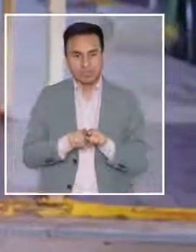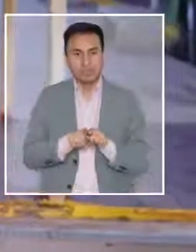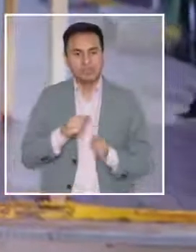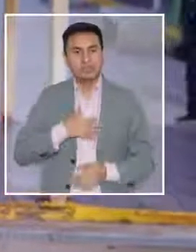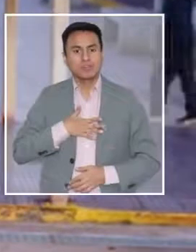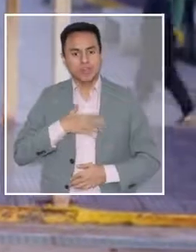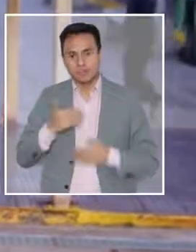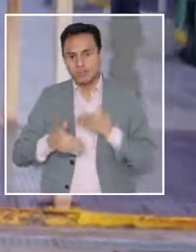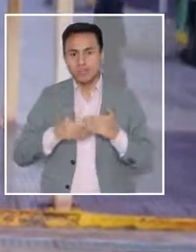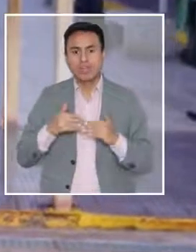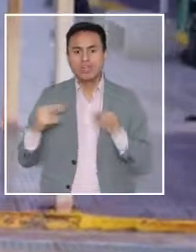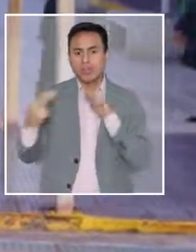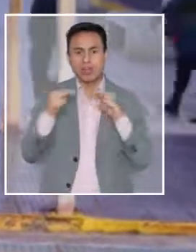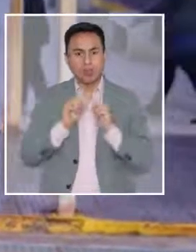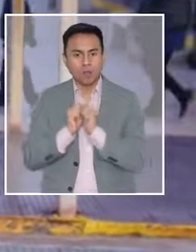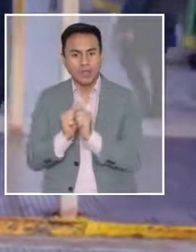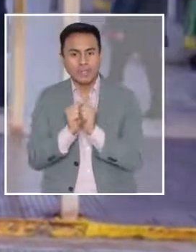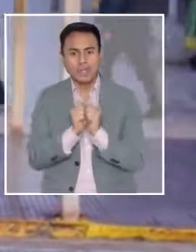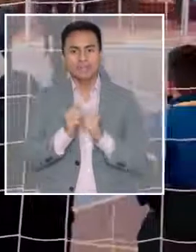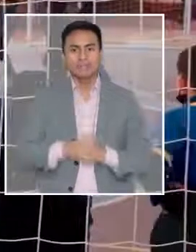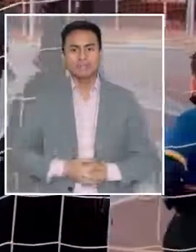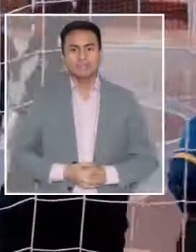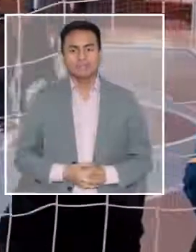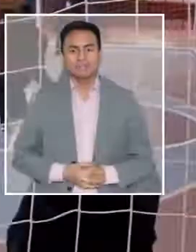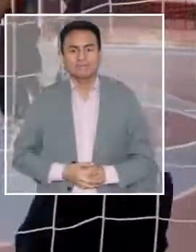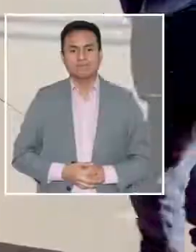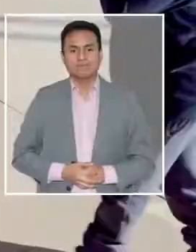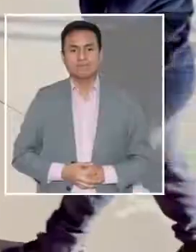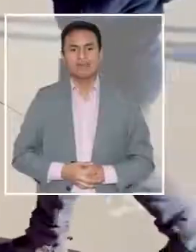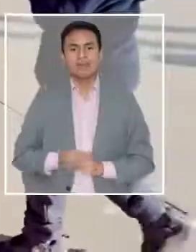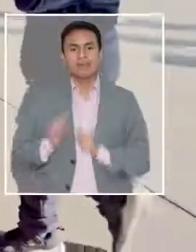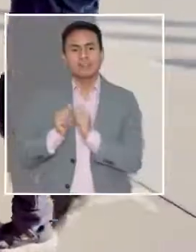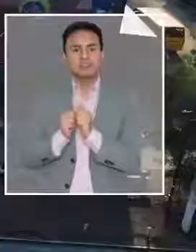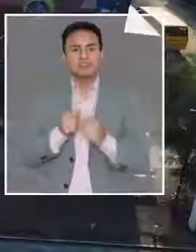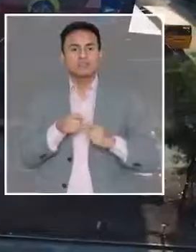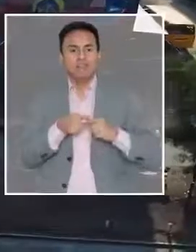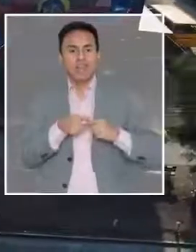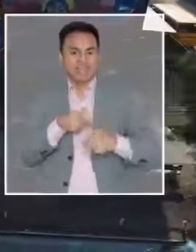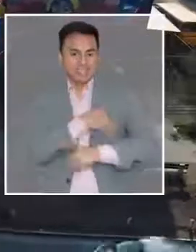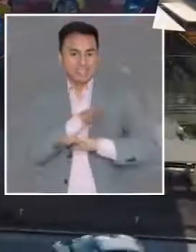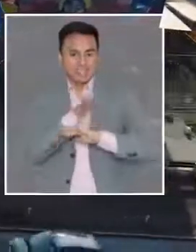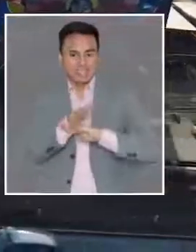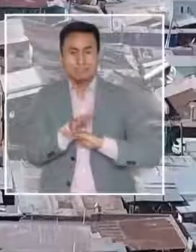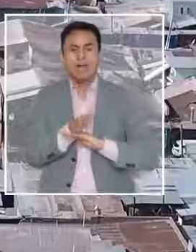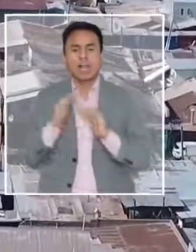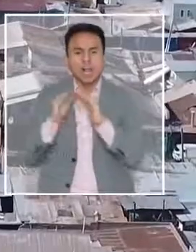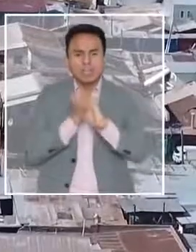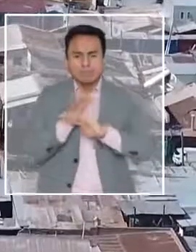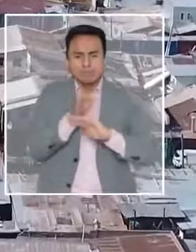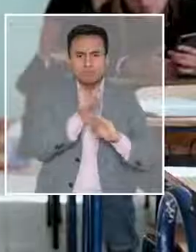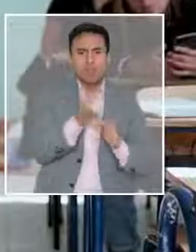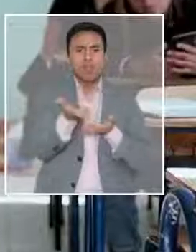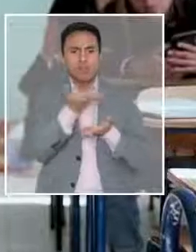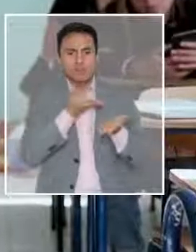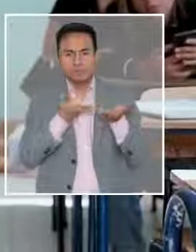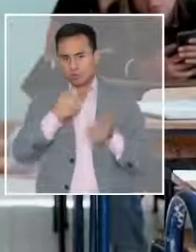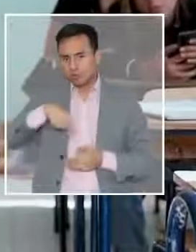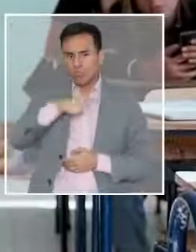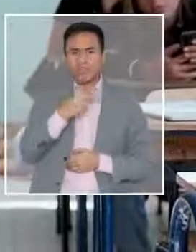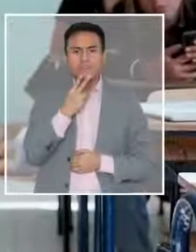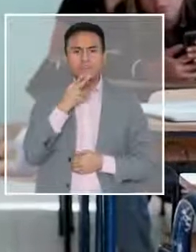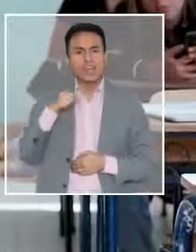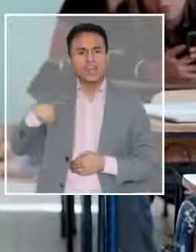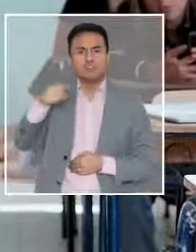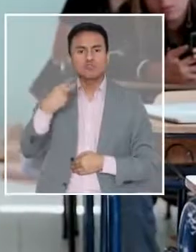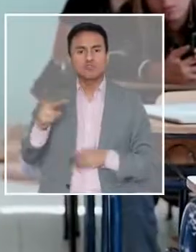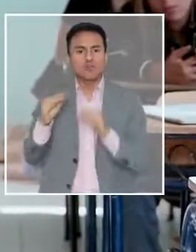es como que les fue gustando porque veían a sus compañeros. La asistente social los va a visitar a las casas y nosotros compartimos con la asistente